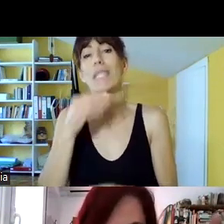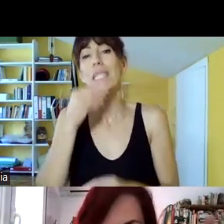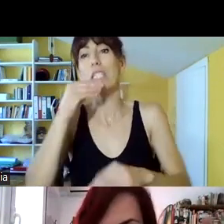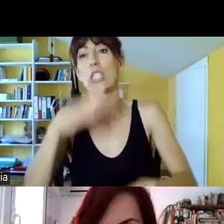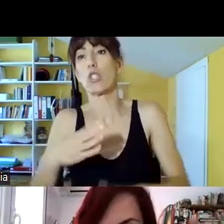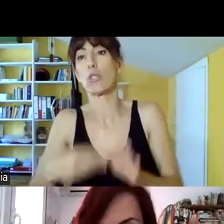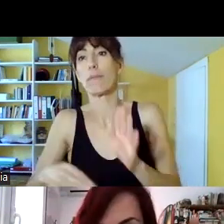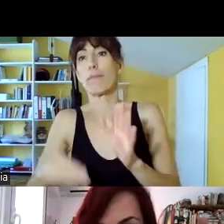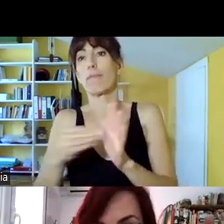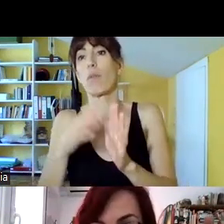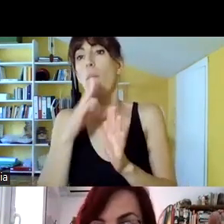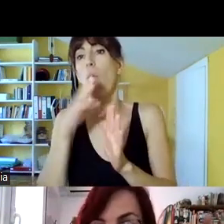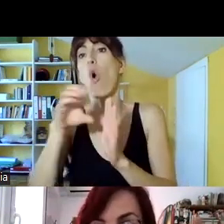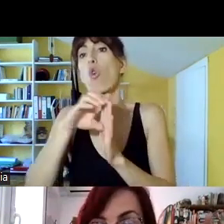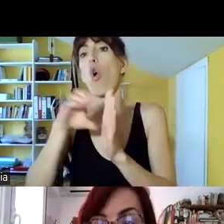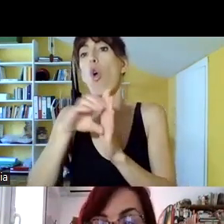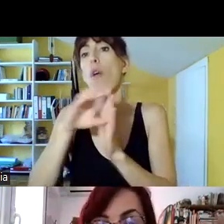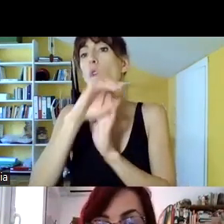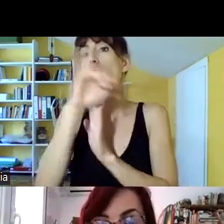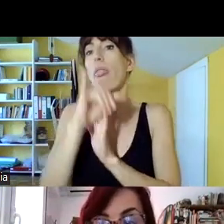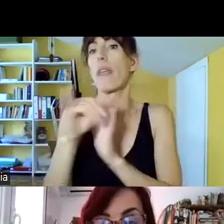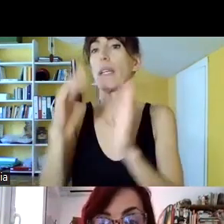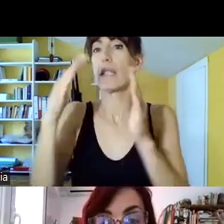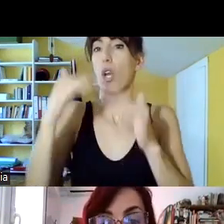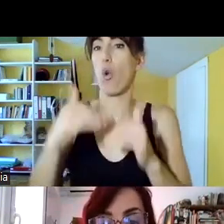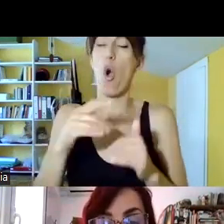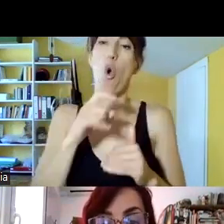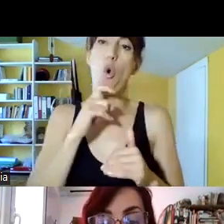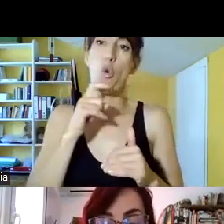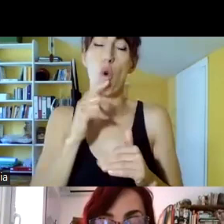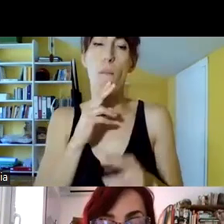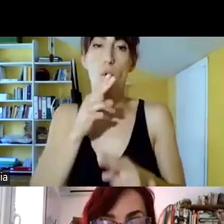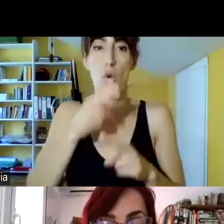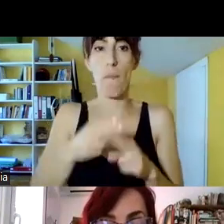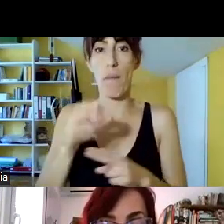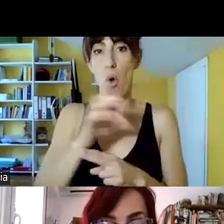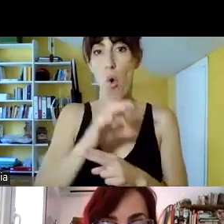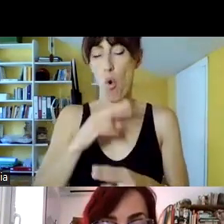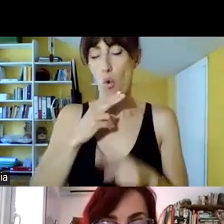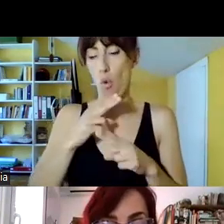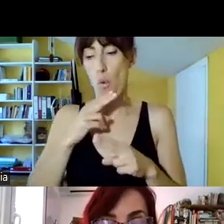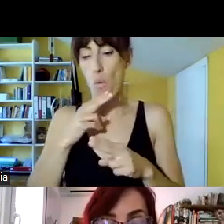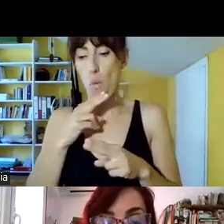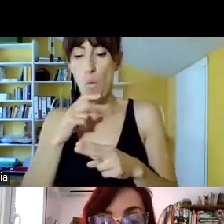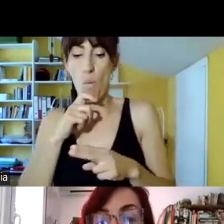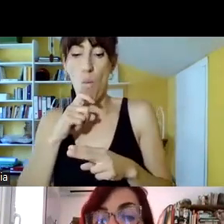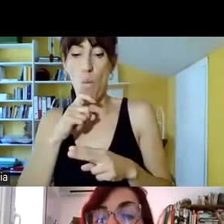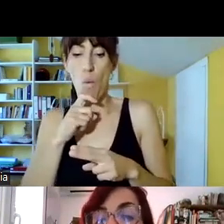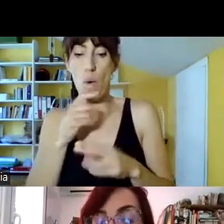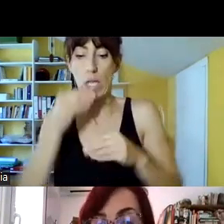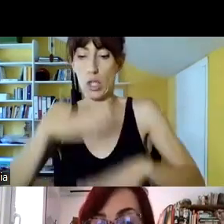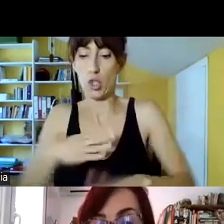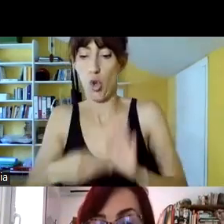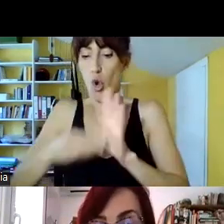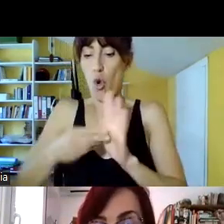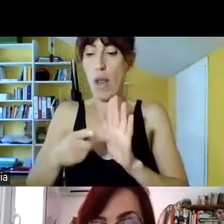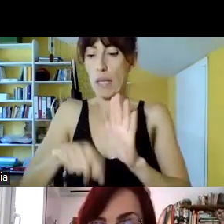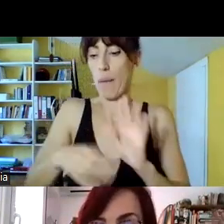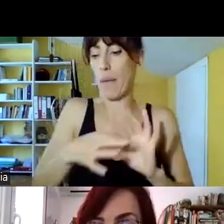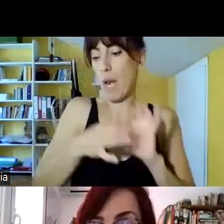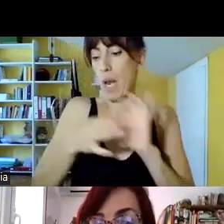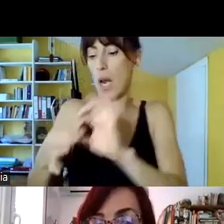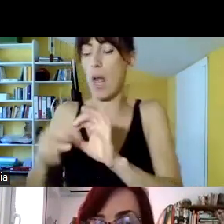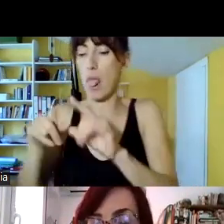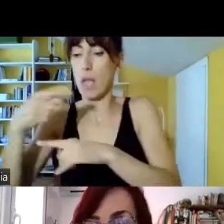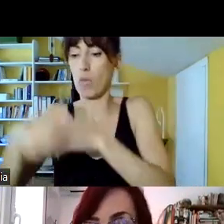porque no trabajéis en atención primaria, el cómo nombramos eso y cómo lo reflejamos en una historia tiene mucho que ver con lo que vamos a hacer después, porque